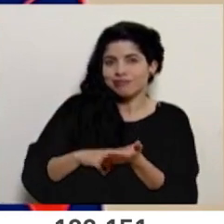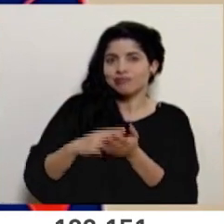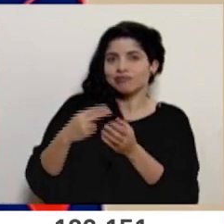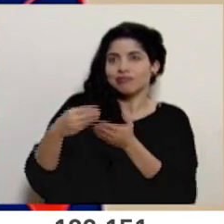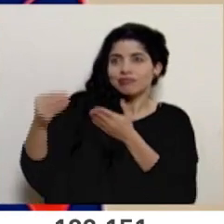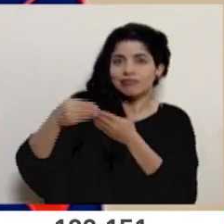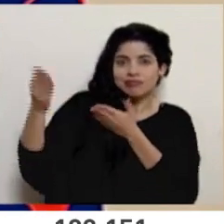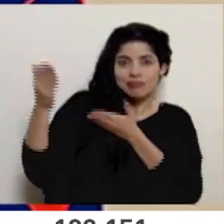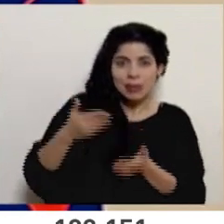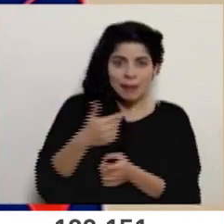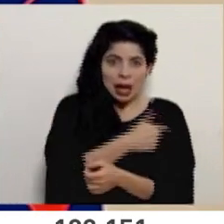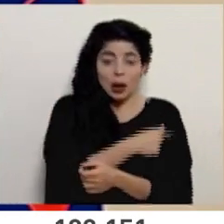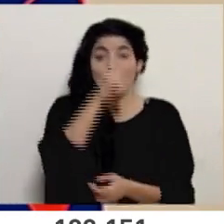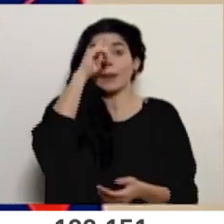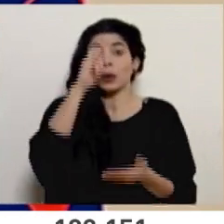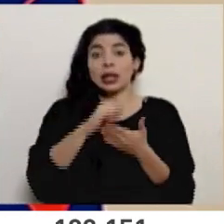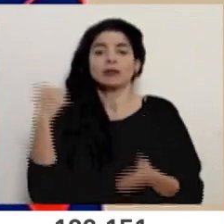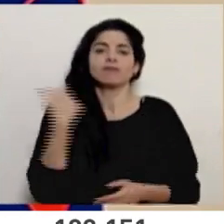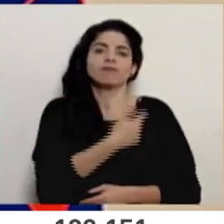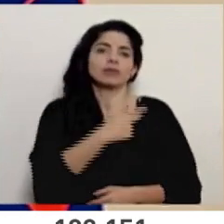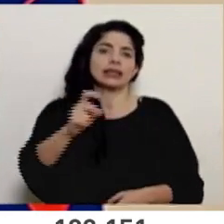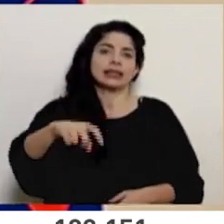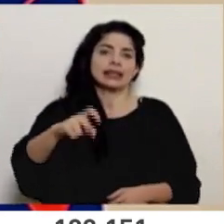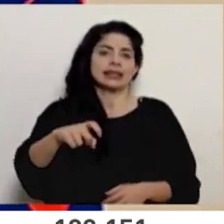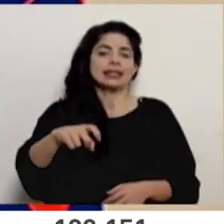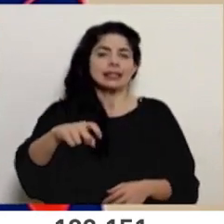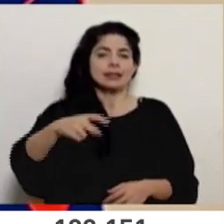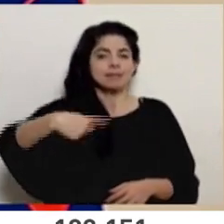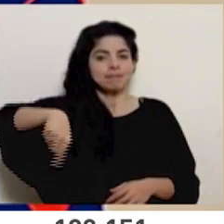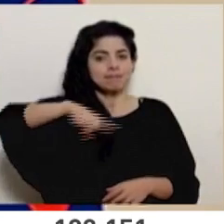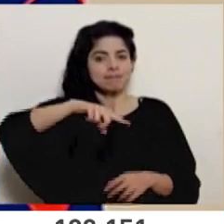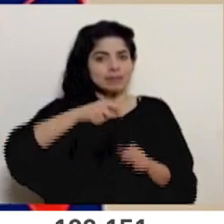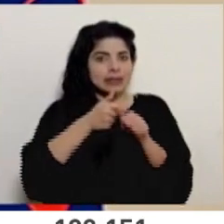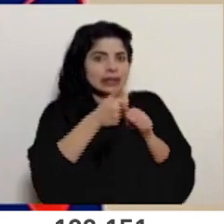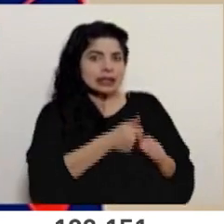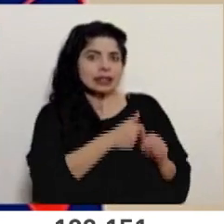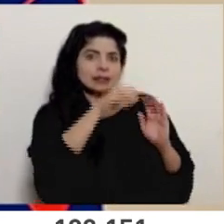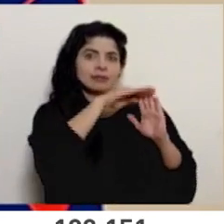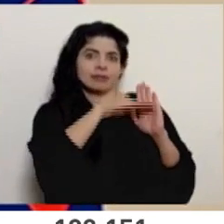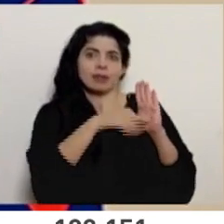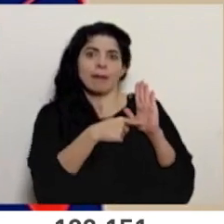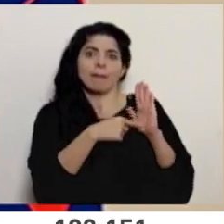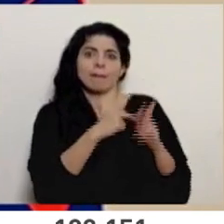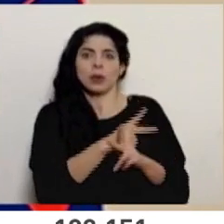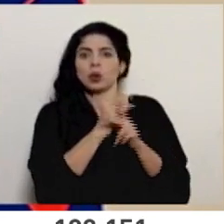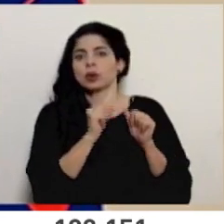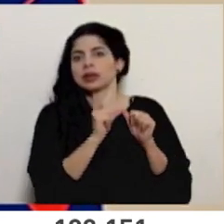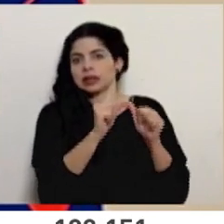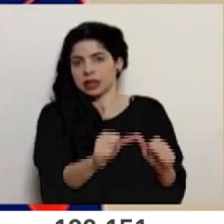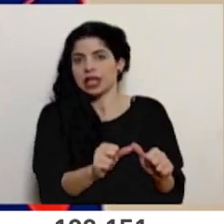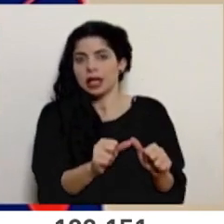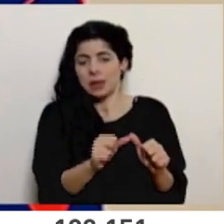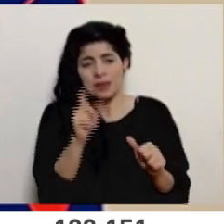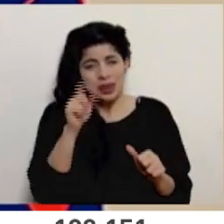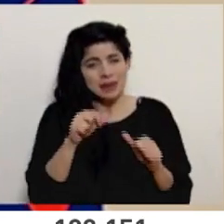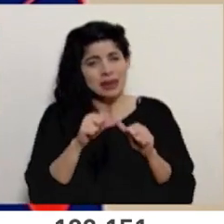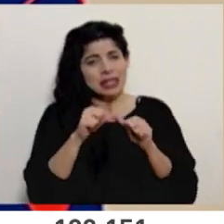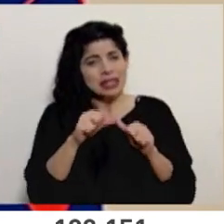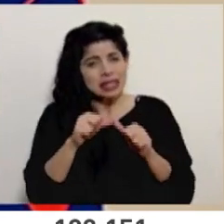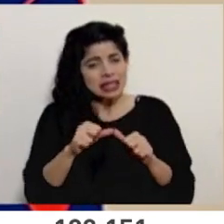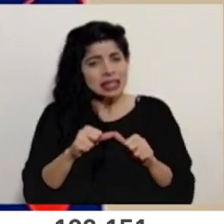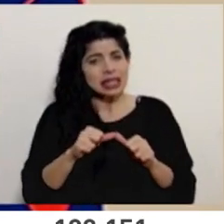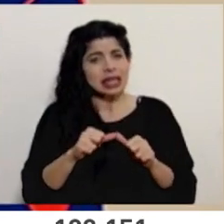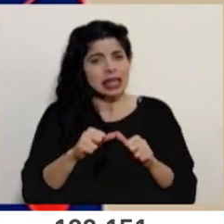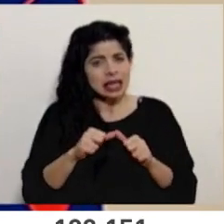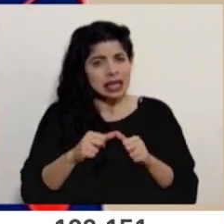dosis de vacunas, y por eso necesitamos mantener esas medidas de protección que hemos mantenido. Tenemos que seguir ganando,